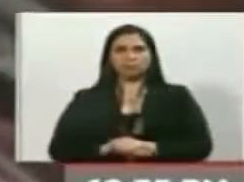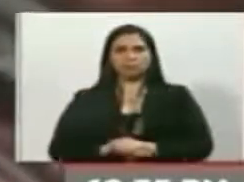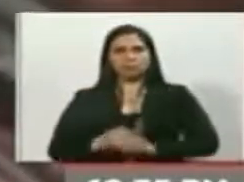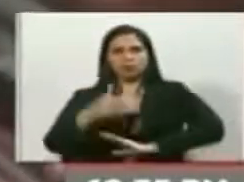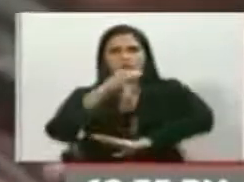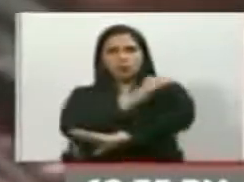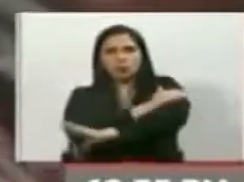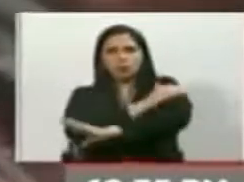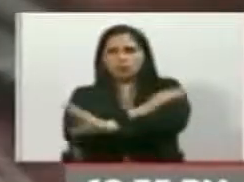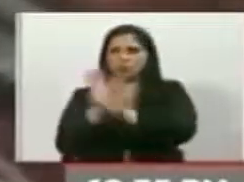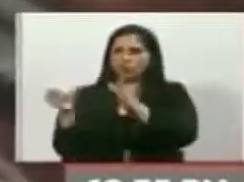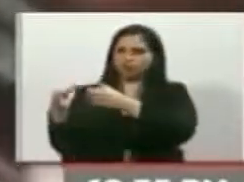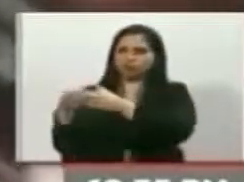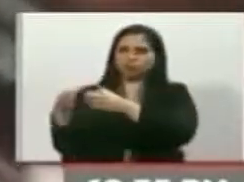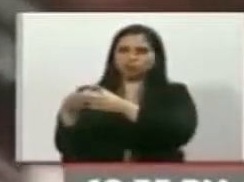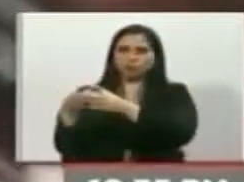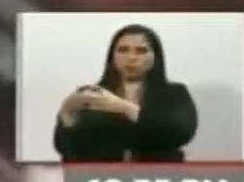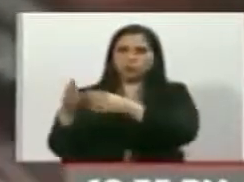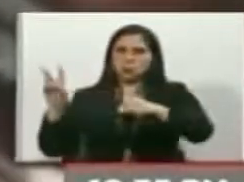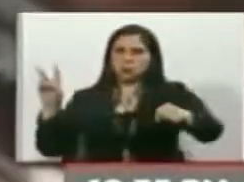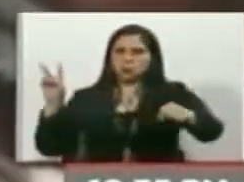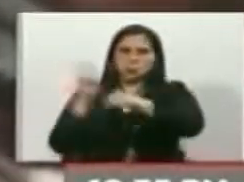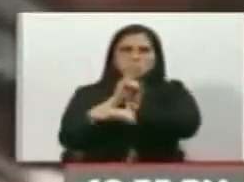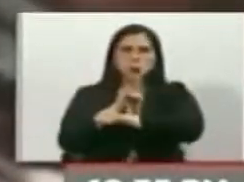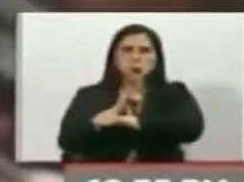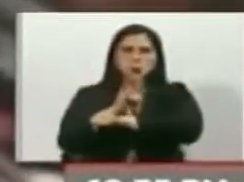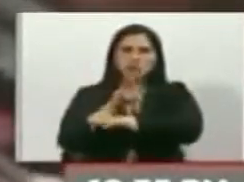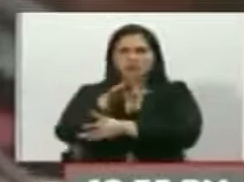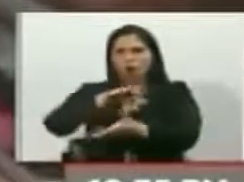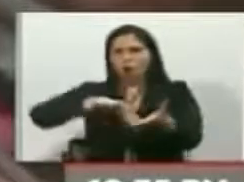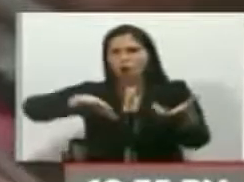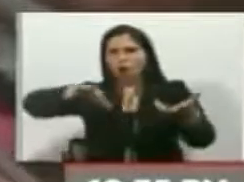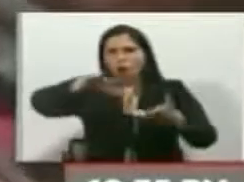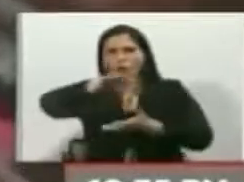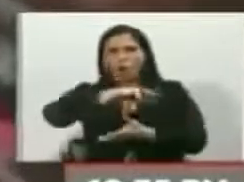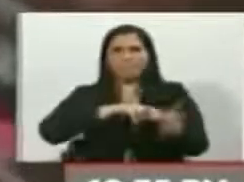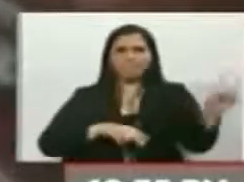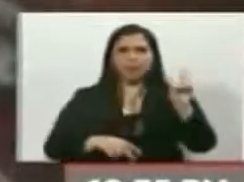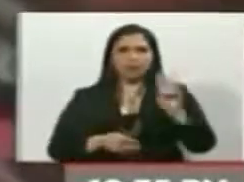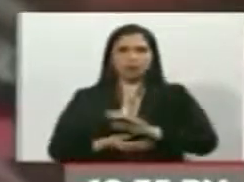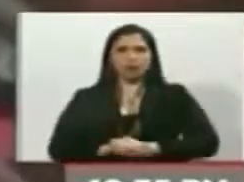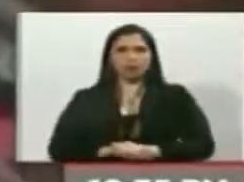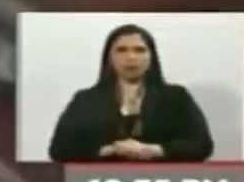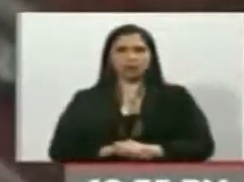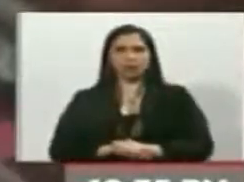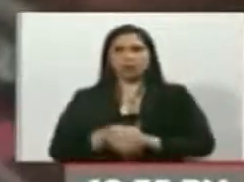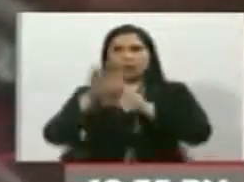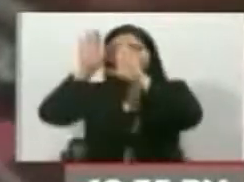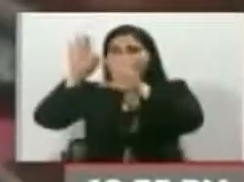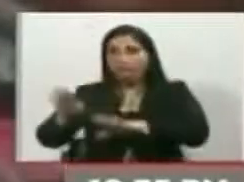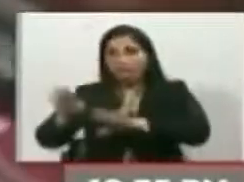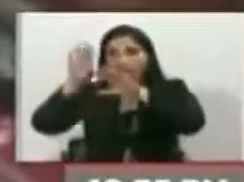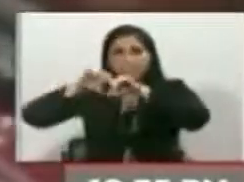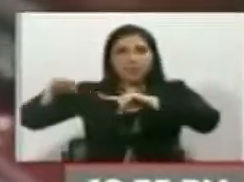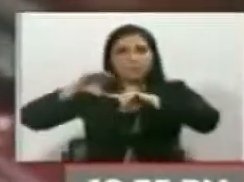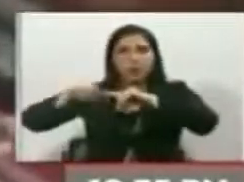oposición violenta, a los violentos venezolanos, los lacayos del